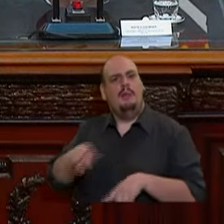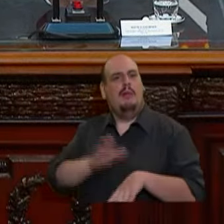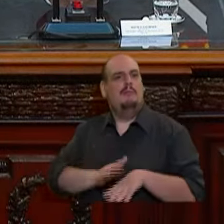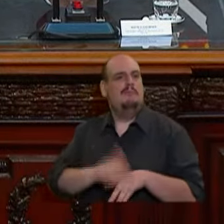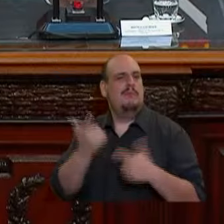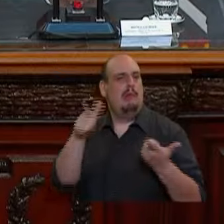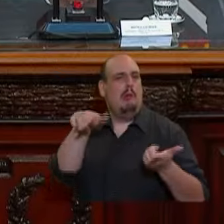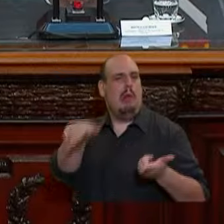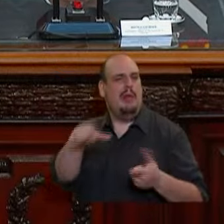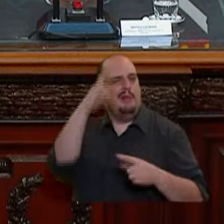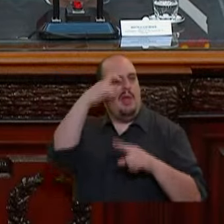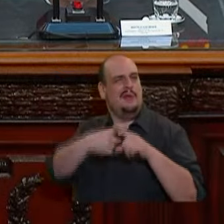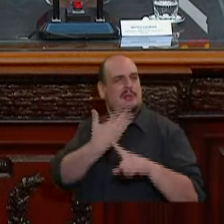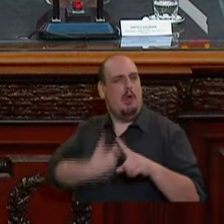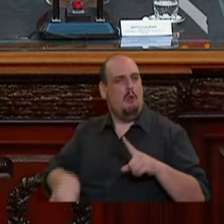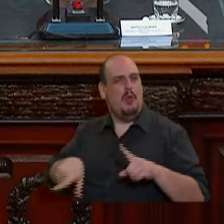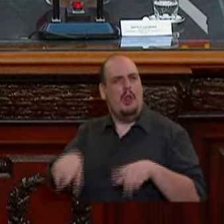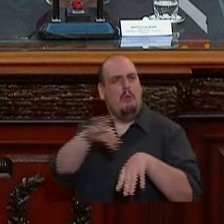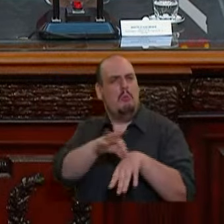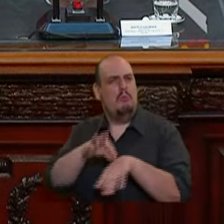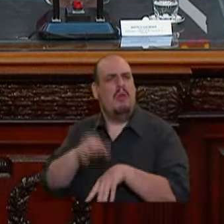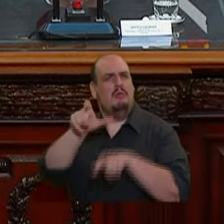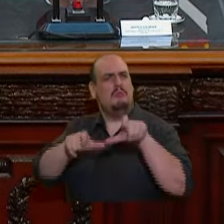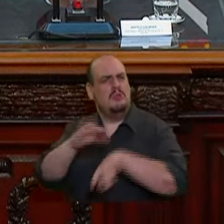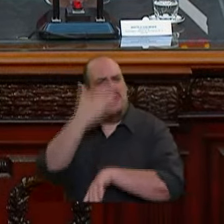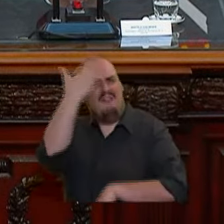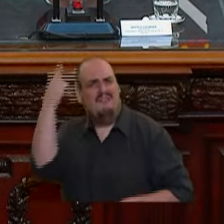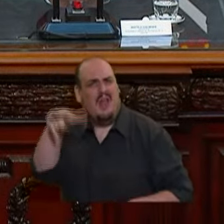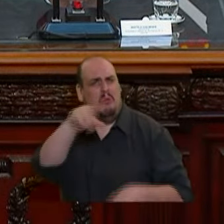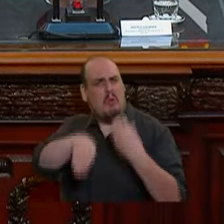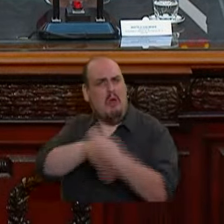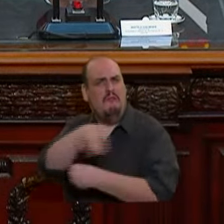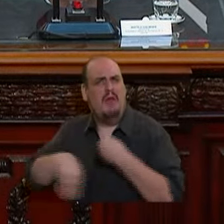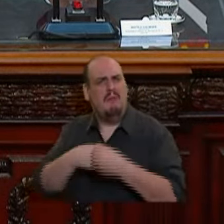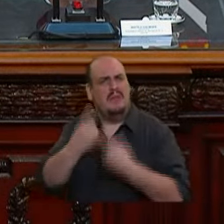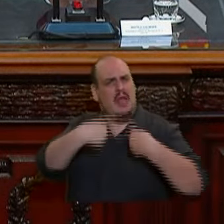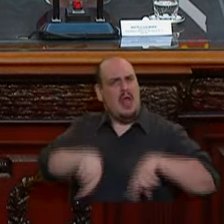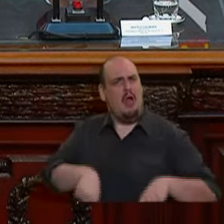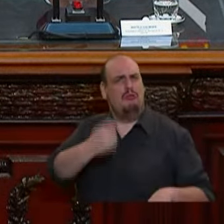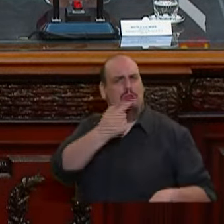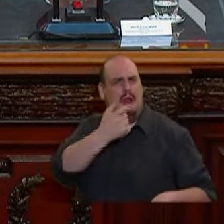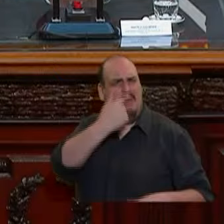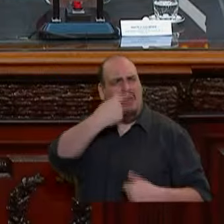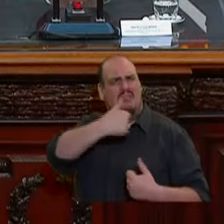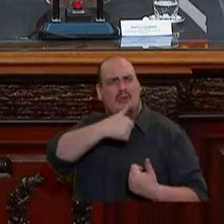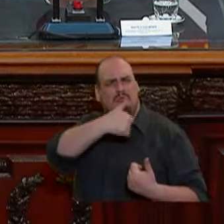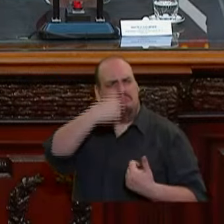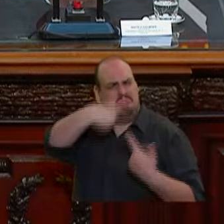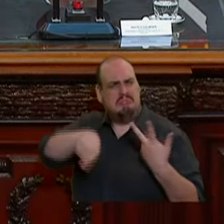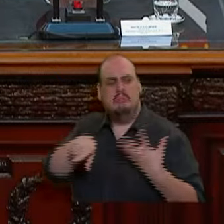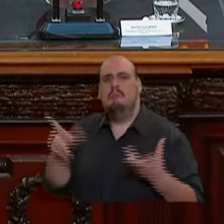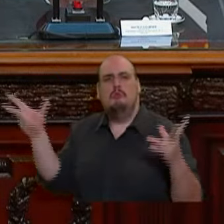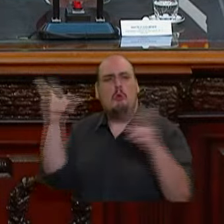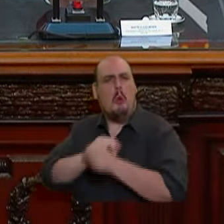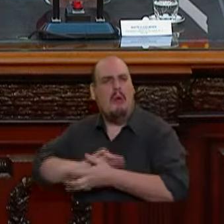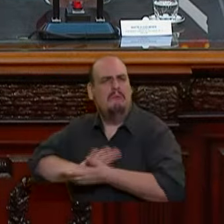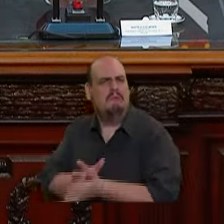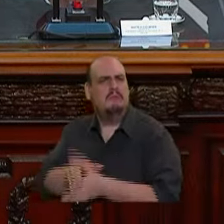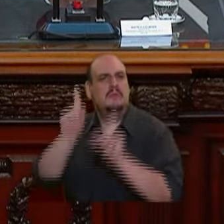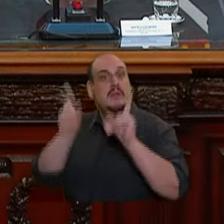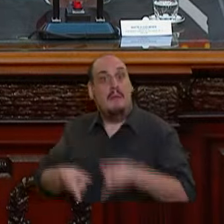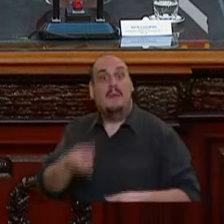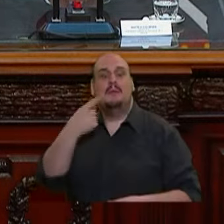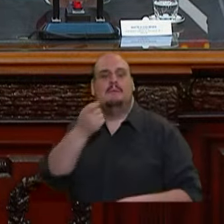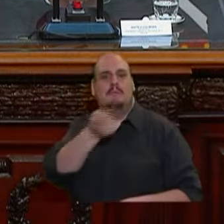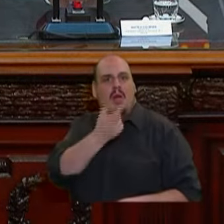gobierno anterior, que dejó a médicos, pacientes y familias sin stock de insumos médicos de todo tipo y, en particular, de medicamentos